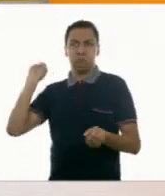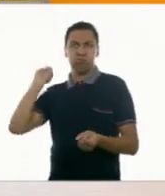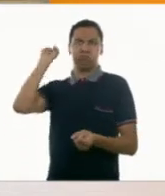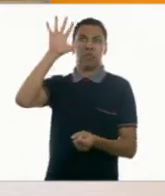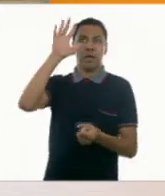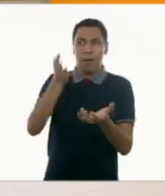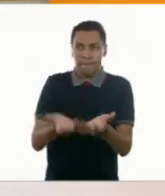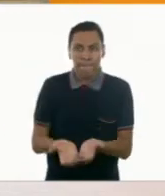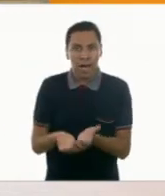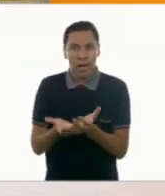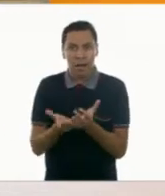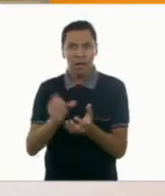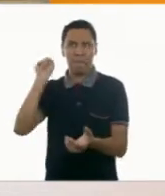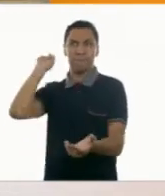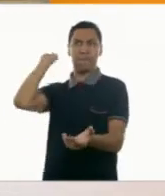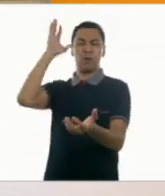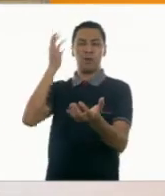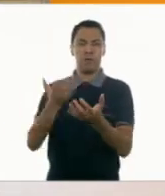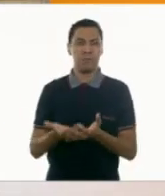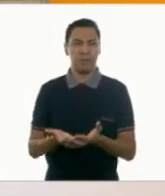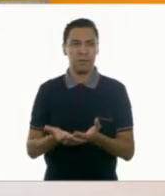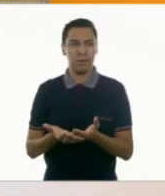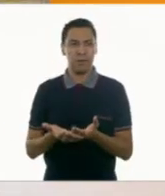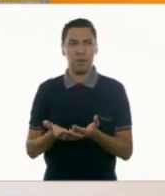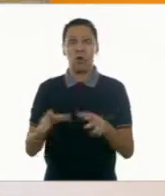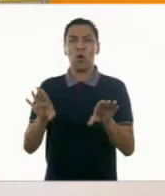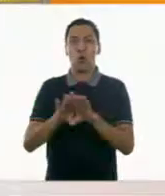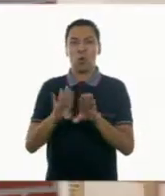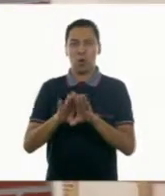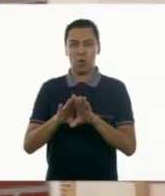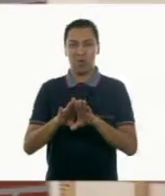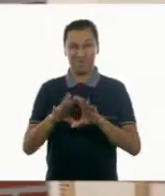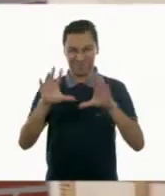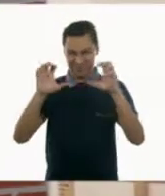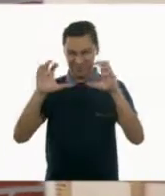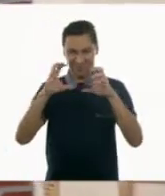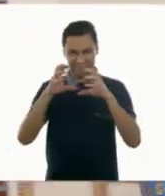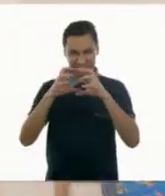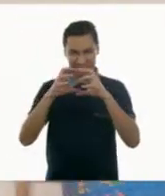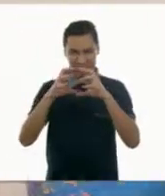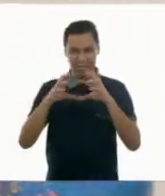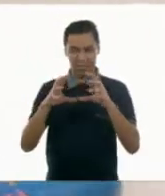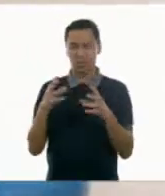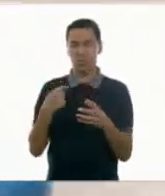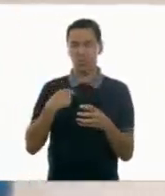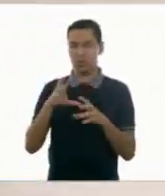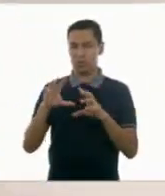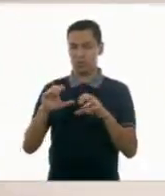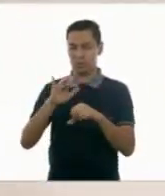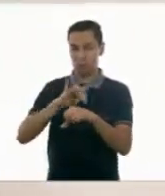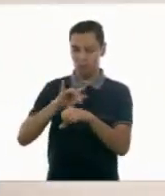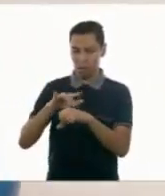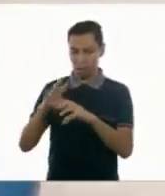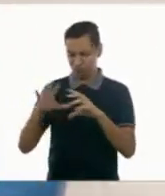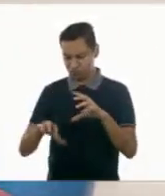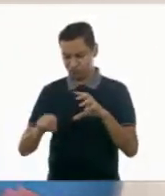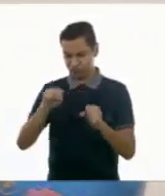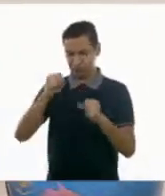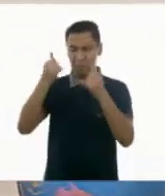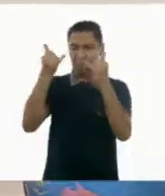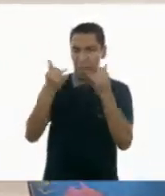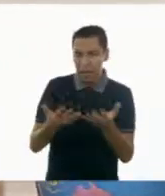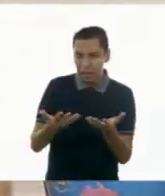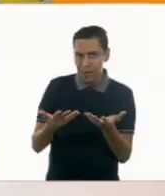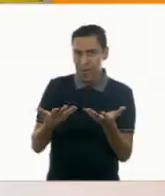Primero, vamos a manipular nuestras calcetas para reconocer el material con el que estamos usando, qué tanto